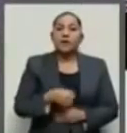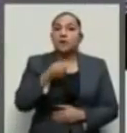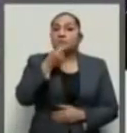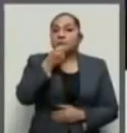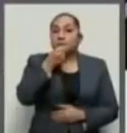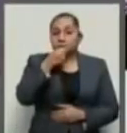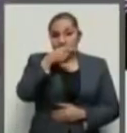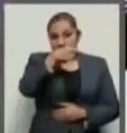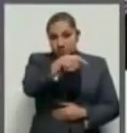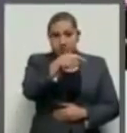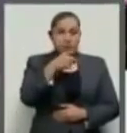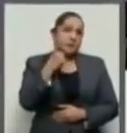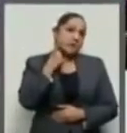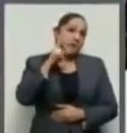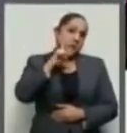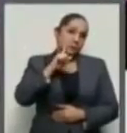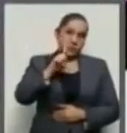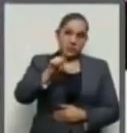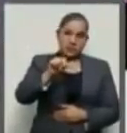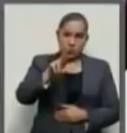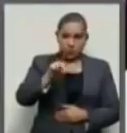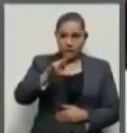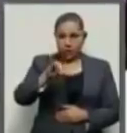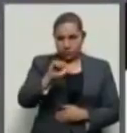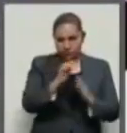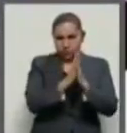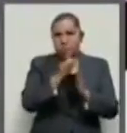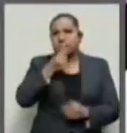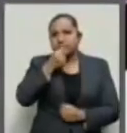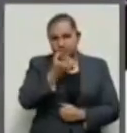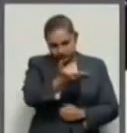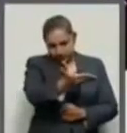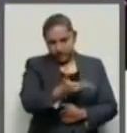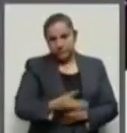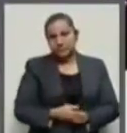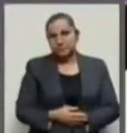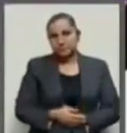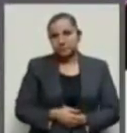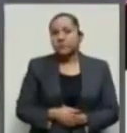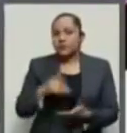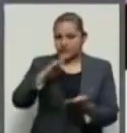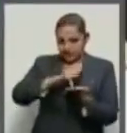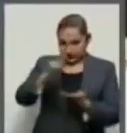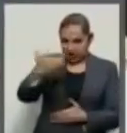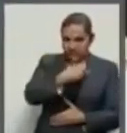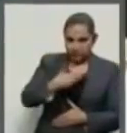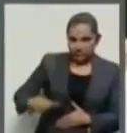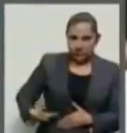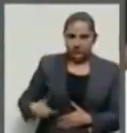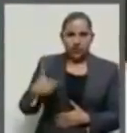Micrófono en la curul de la diputada. Adelante, diputada Rojas. Gracias, presidenta.